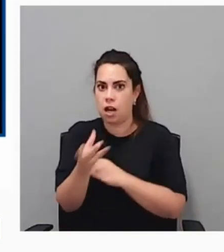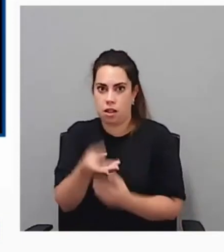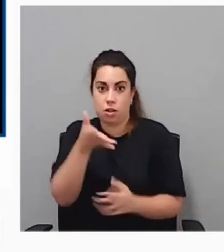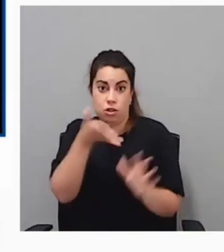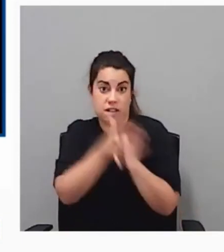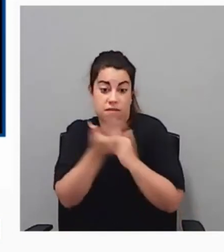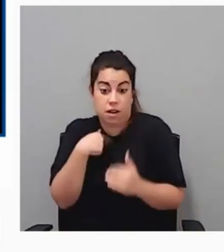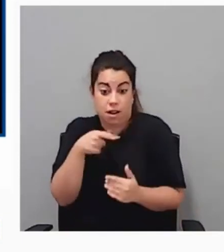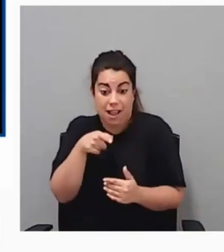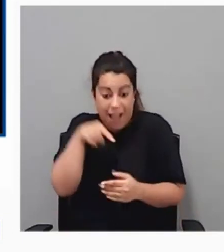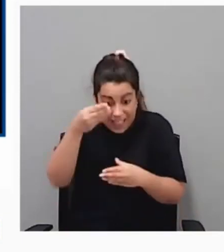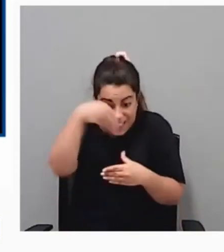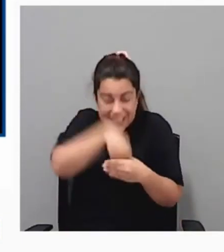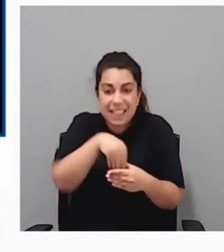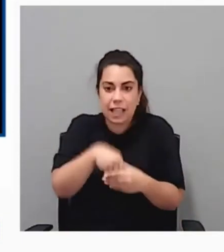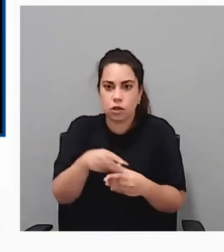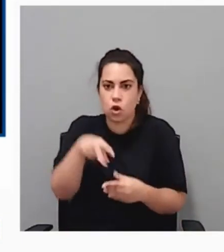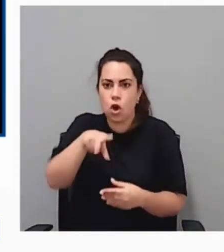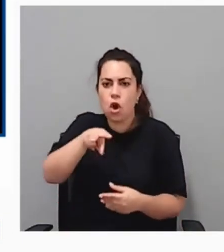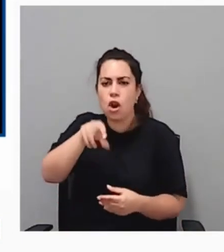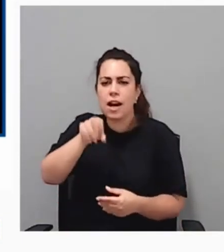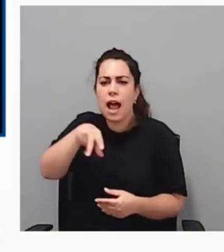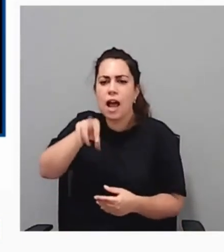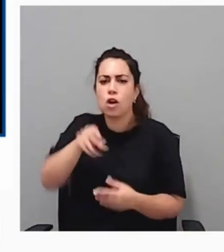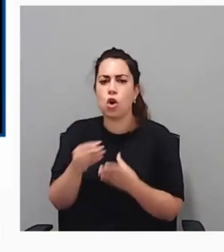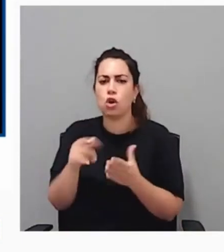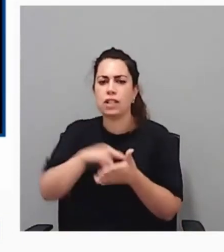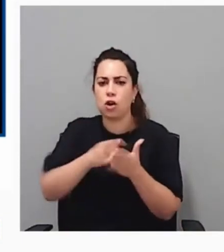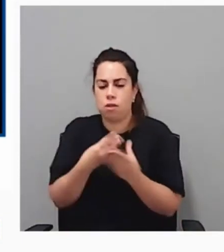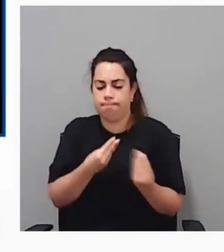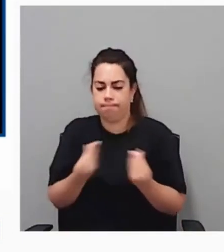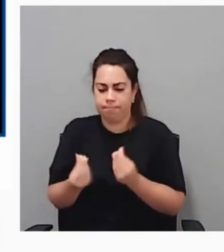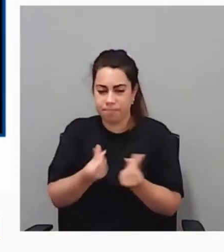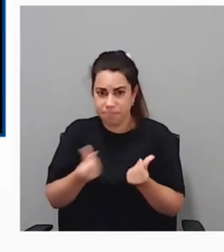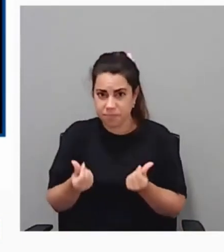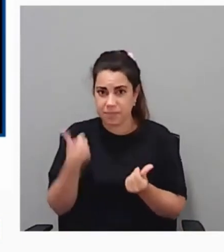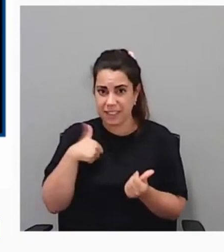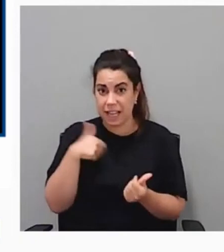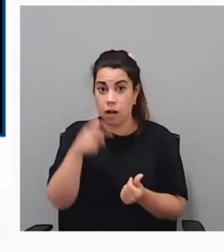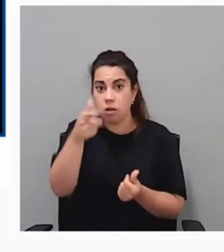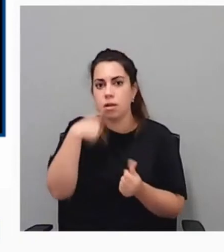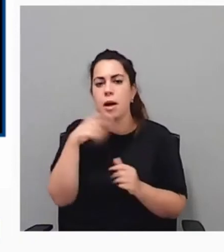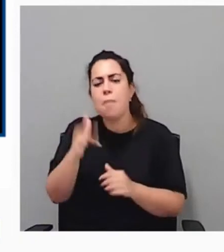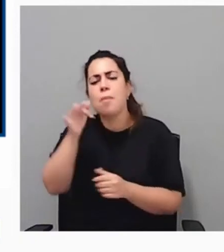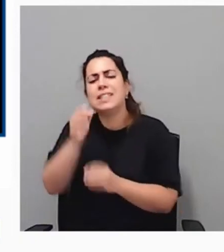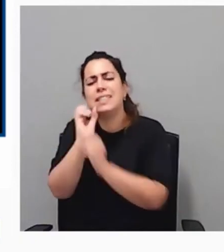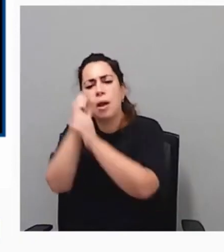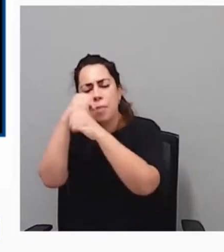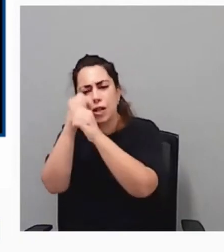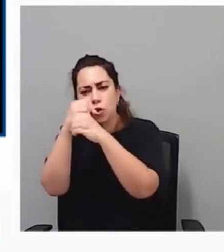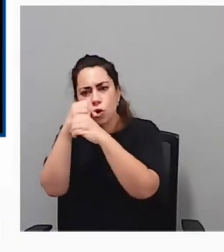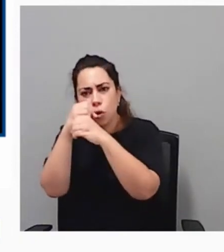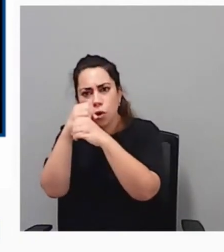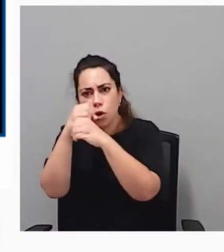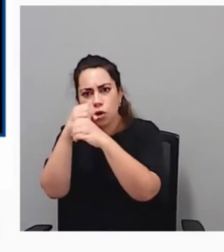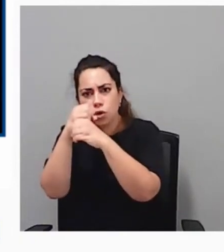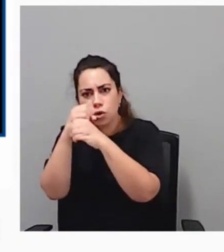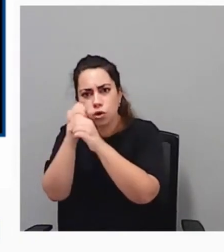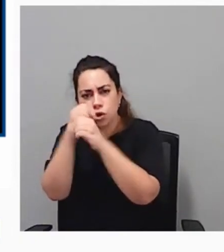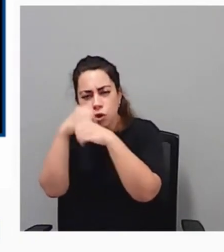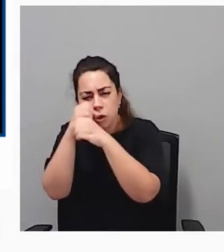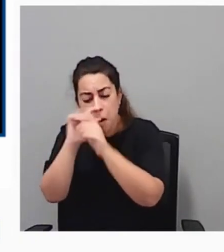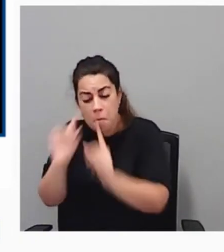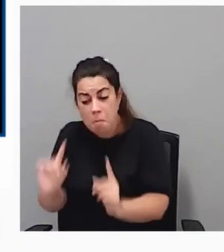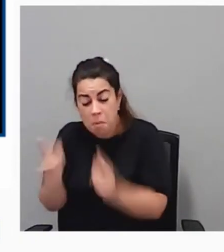nanotecnología. Y se inventan los microscopios que por primera vez pueden ver